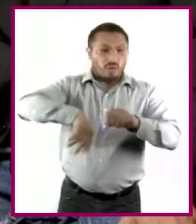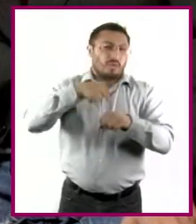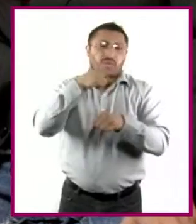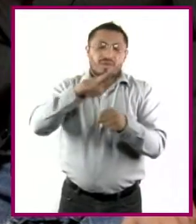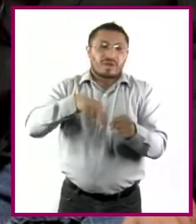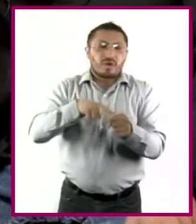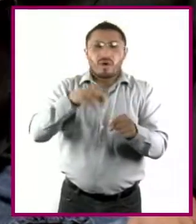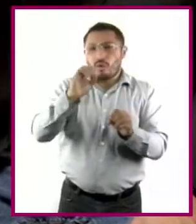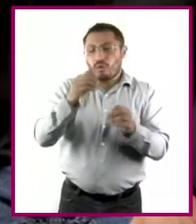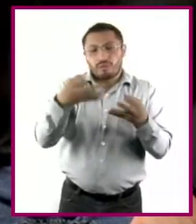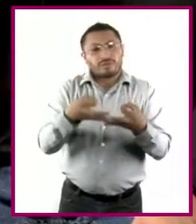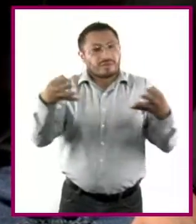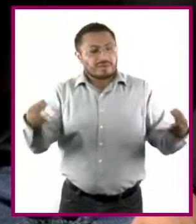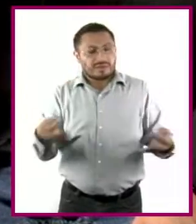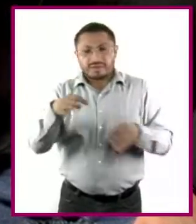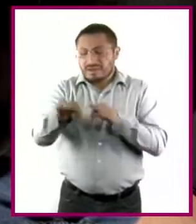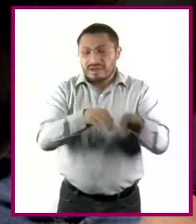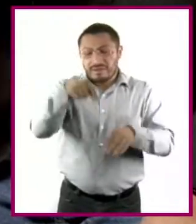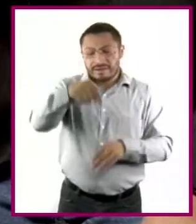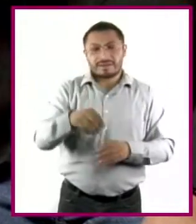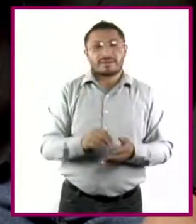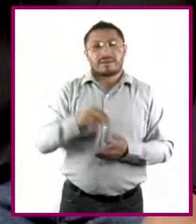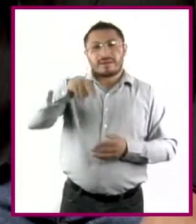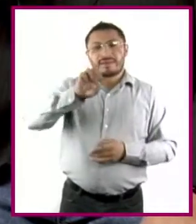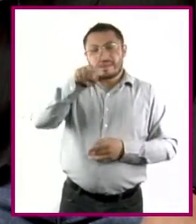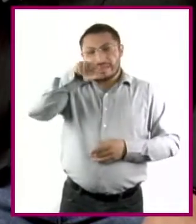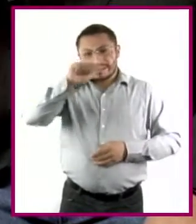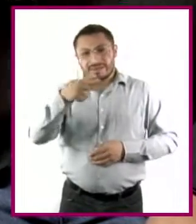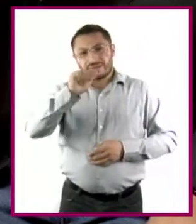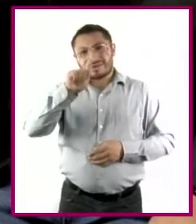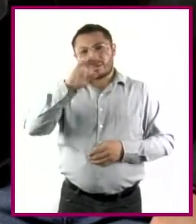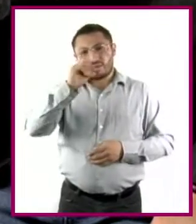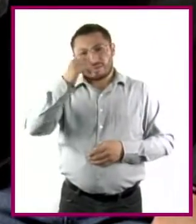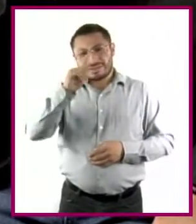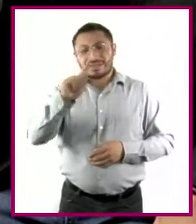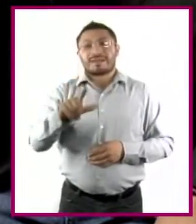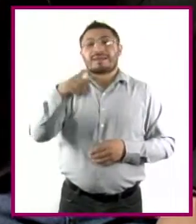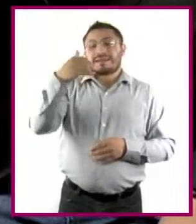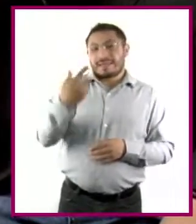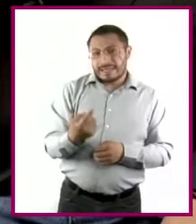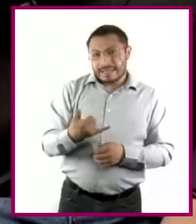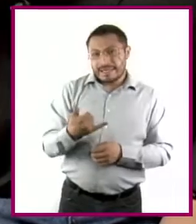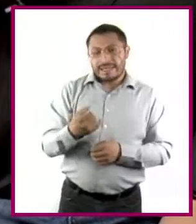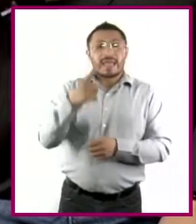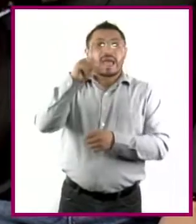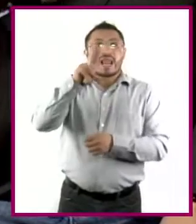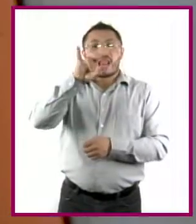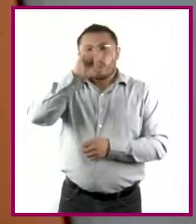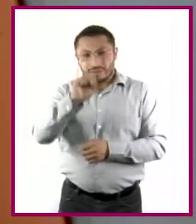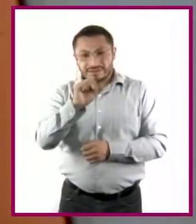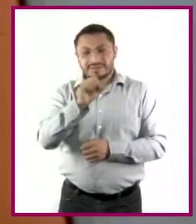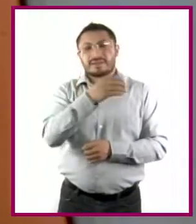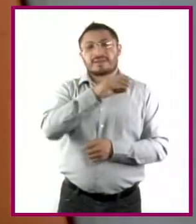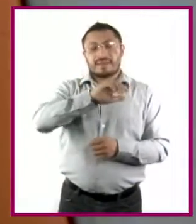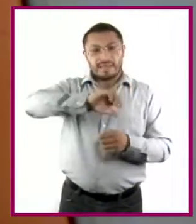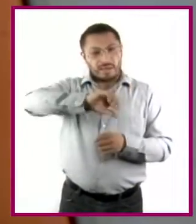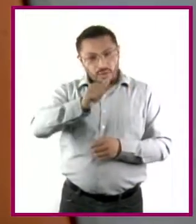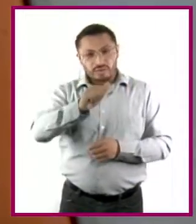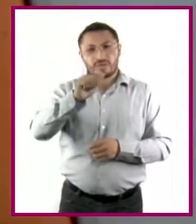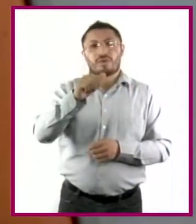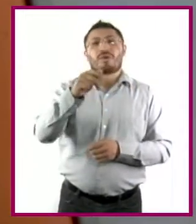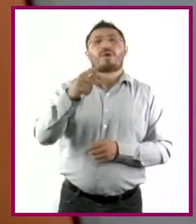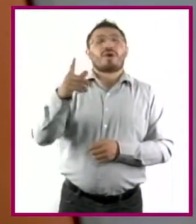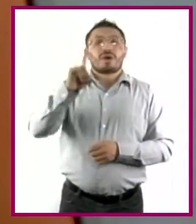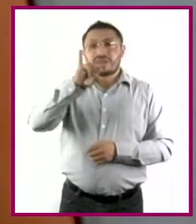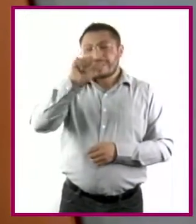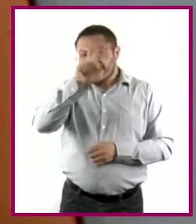misma tierra que cavar. De Nezahualcóyotl al segundo Luis de Velasco, y de este a Porfirio Díaz. Parece correr